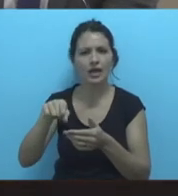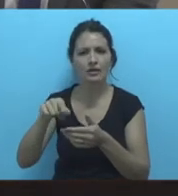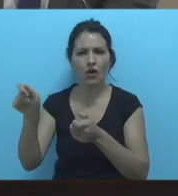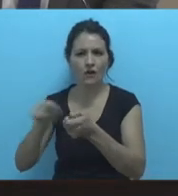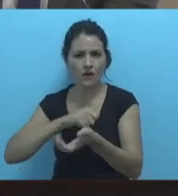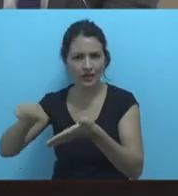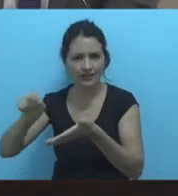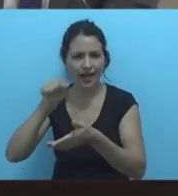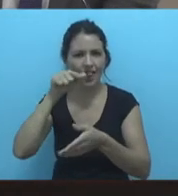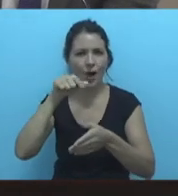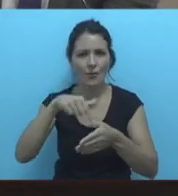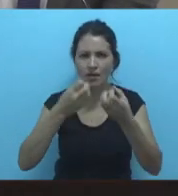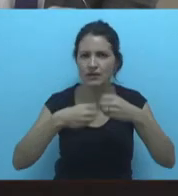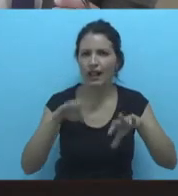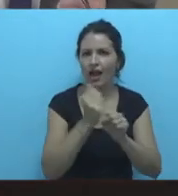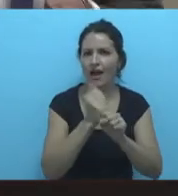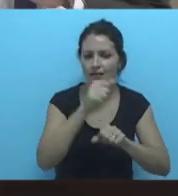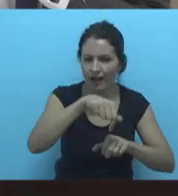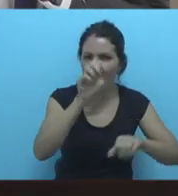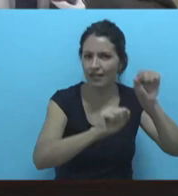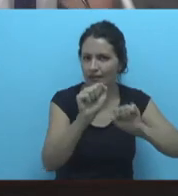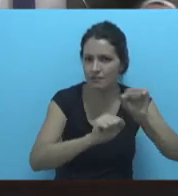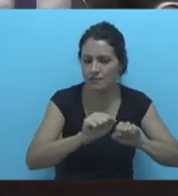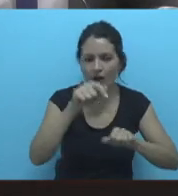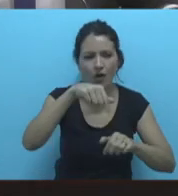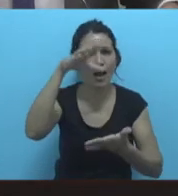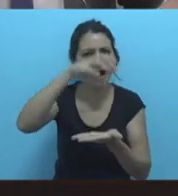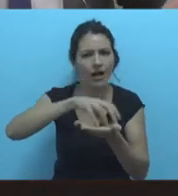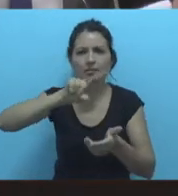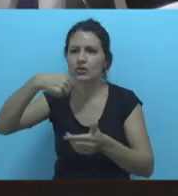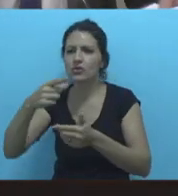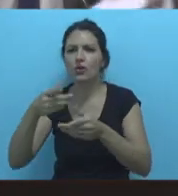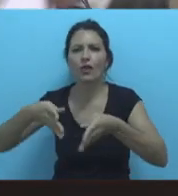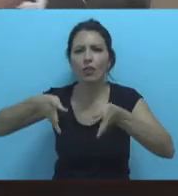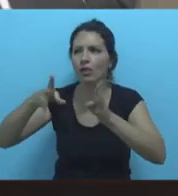para la contratación del servicio de limpieza para la Cámara de Diputados y los anexos dependientes de la misma.